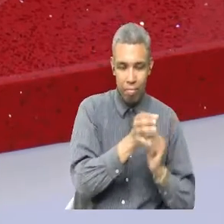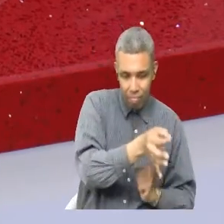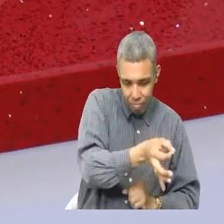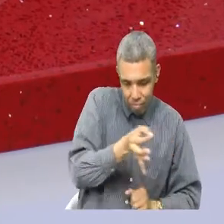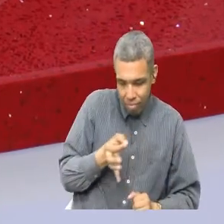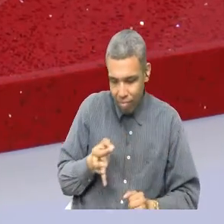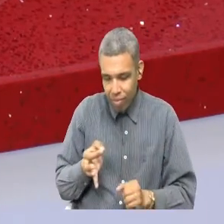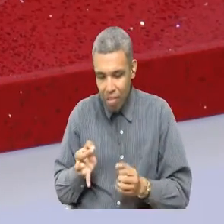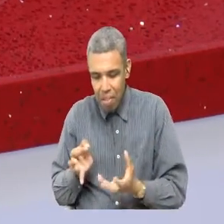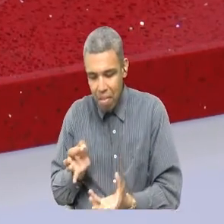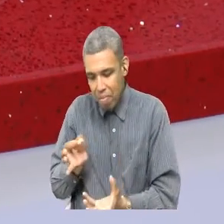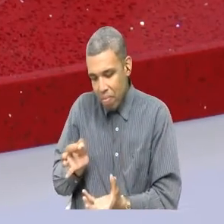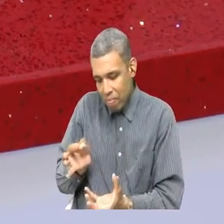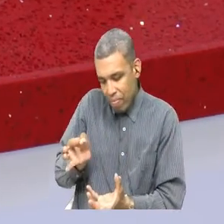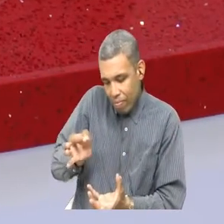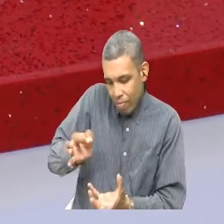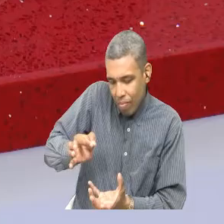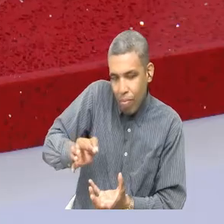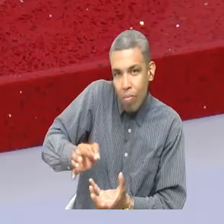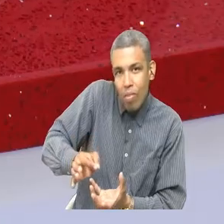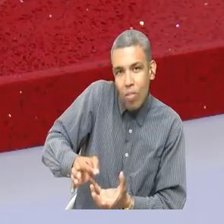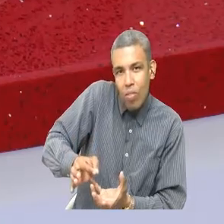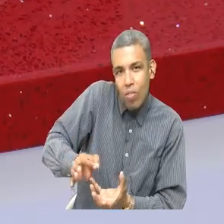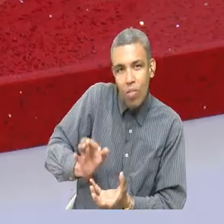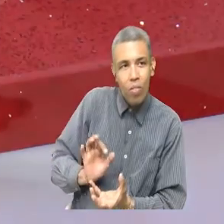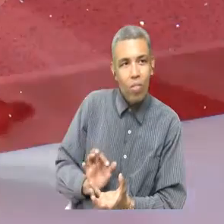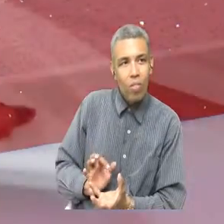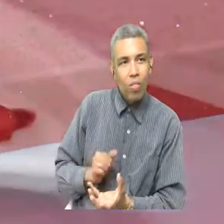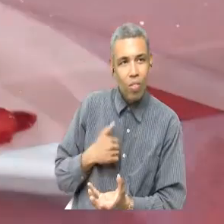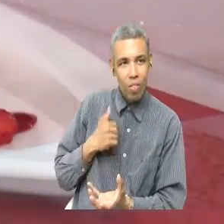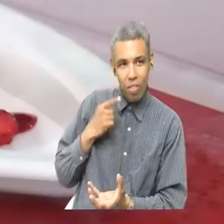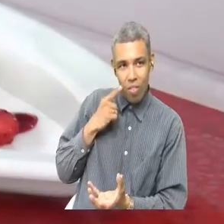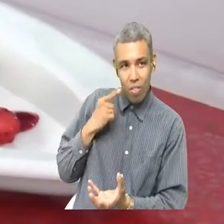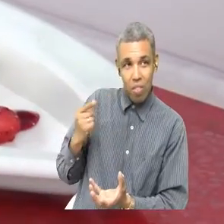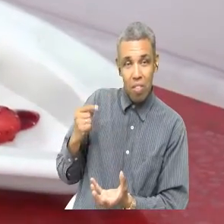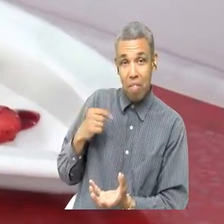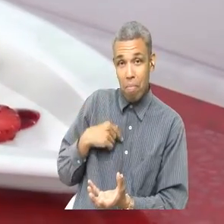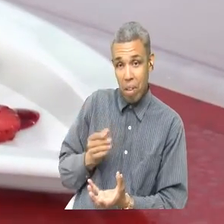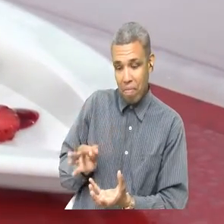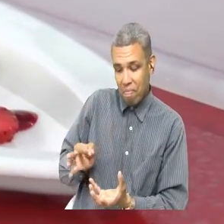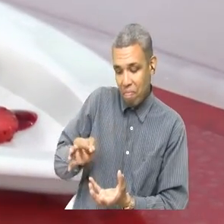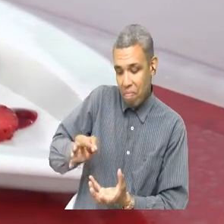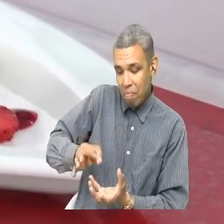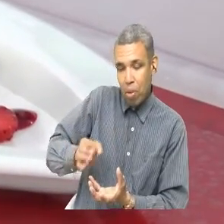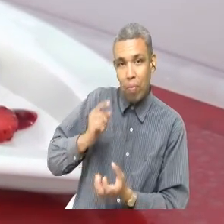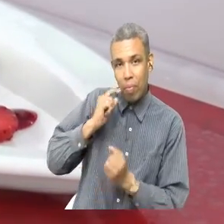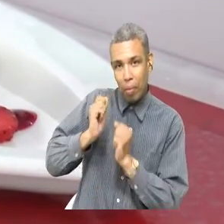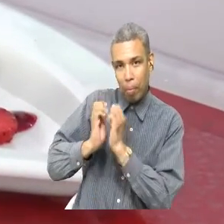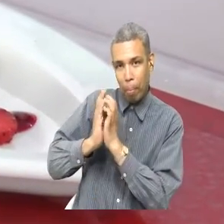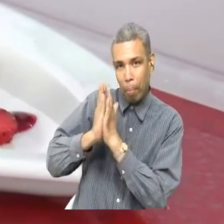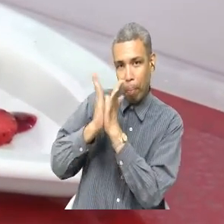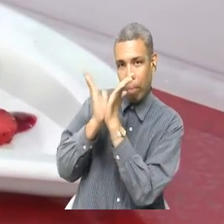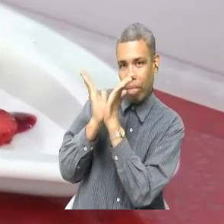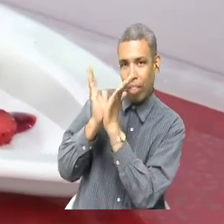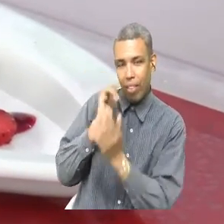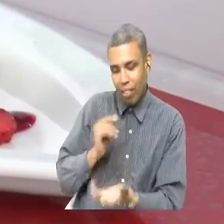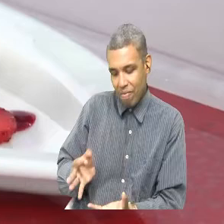Bueno, entonces aquí. Ya, vean, y un plato con movimiento. ¿Vio? Entonces, efecto 3D. Vamos a montar acá otro.